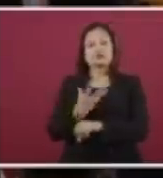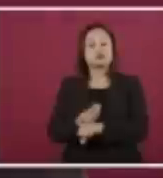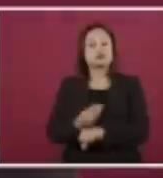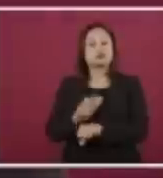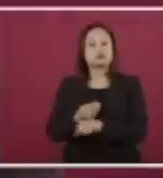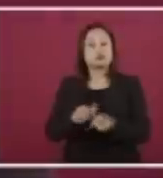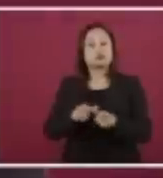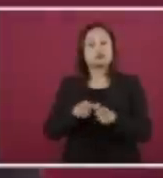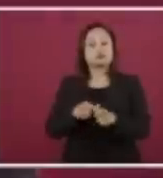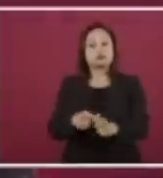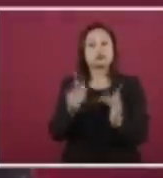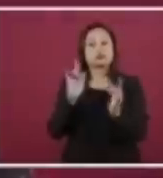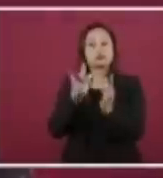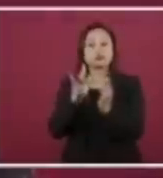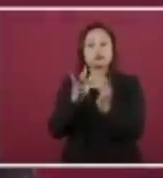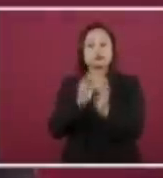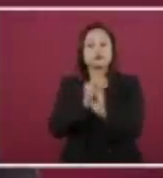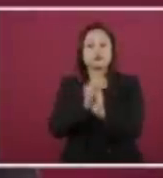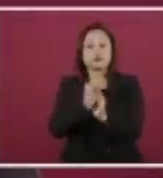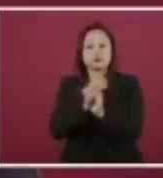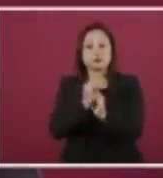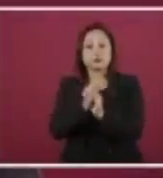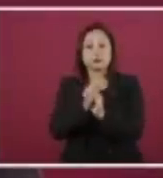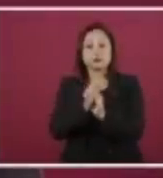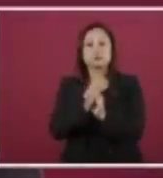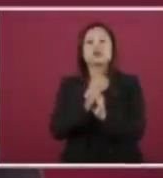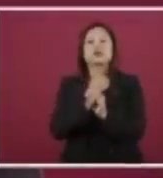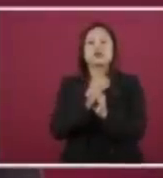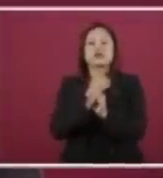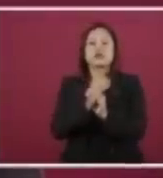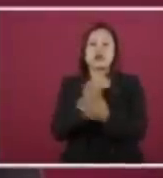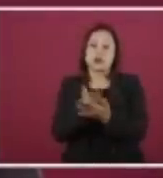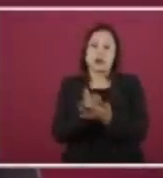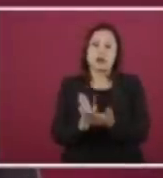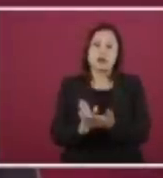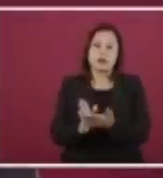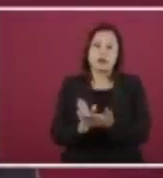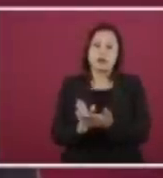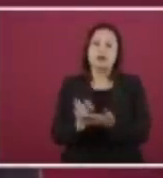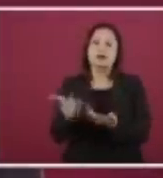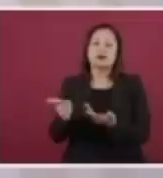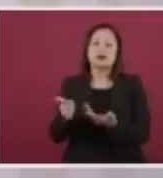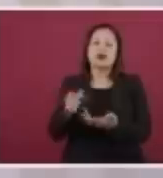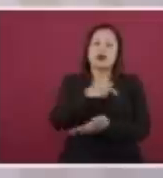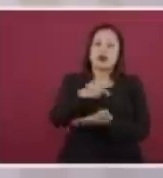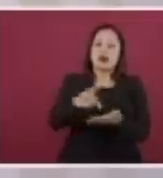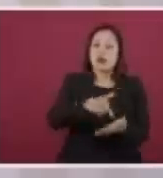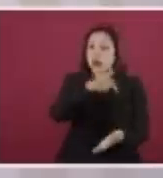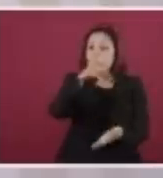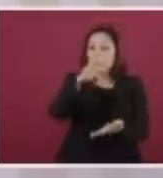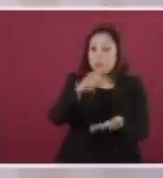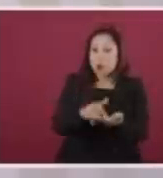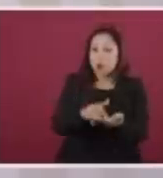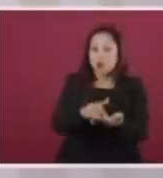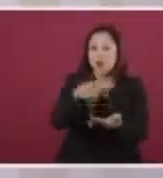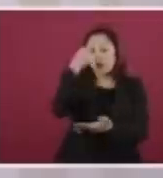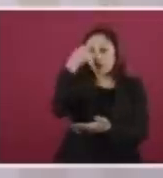que se garantice internet gratuito en plazas públicas, en